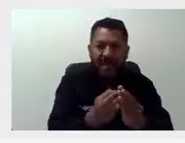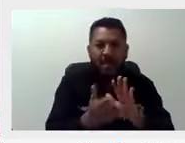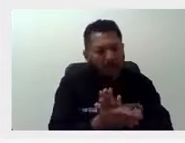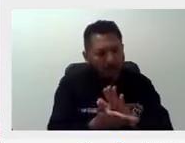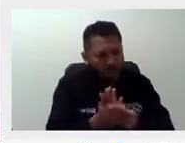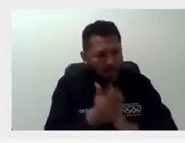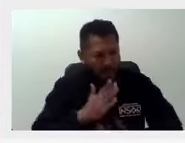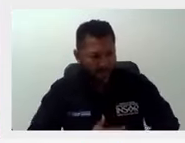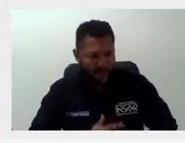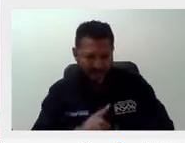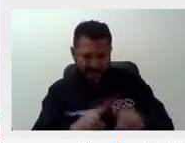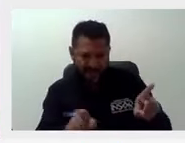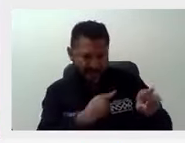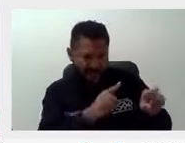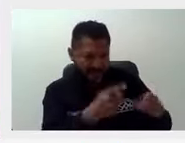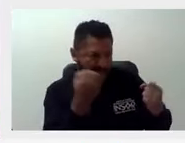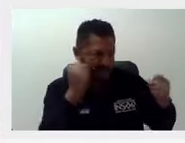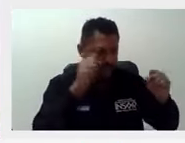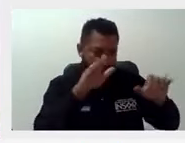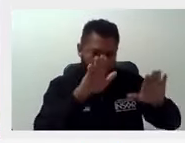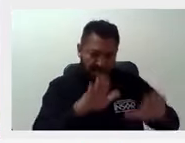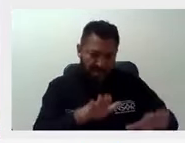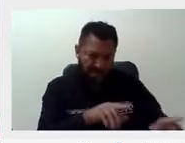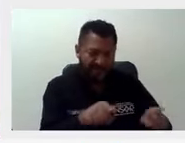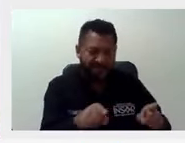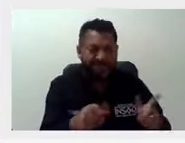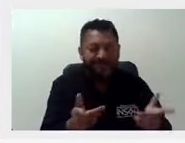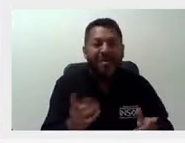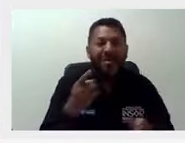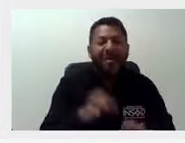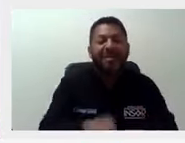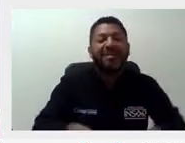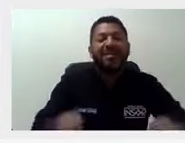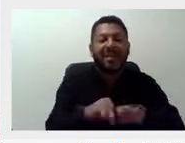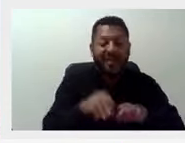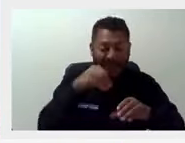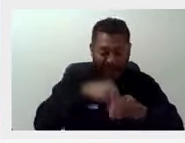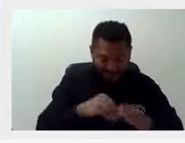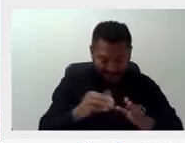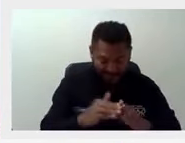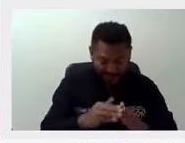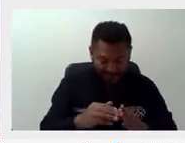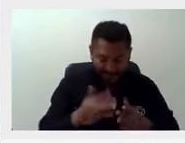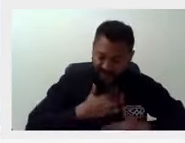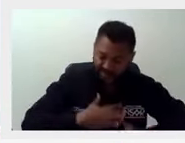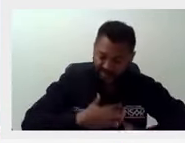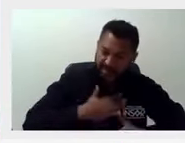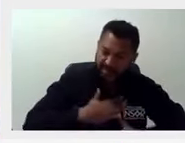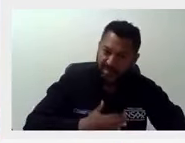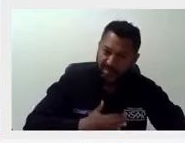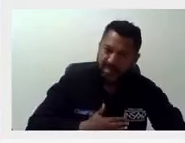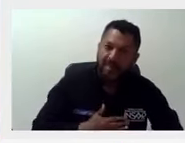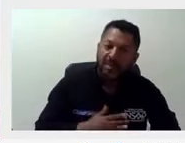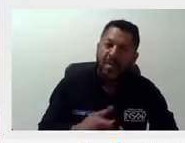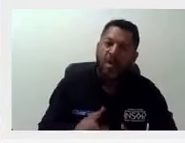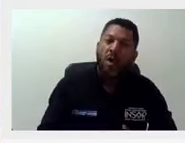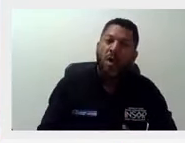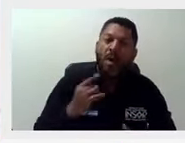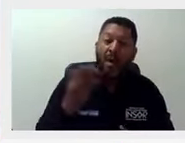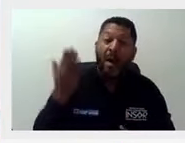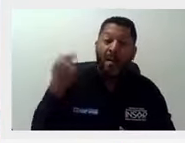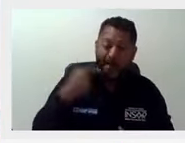también como un espacio de tranquilidad, sin agobiarnos, sin sentir de ninguna manera, que lo hablábamos